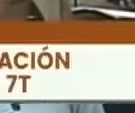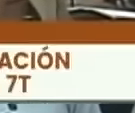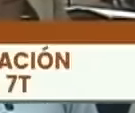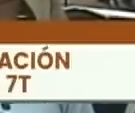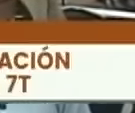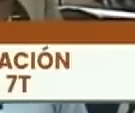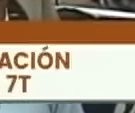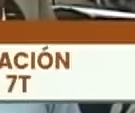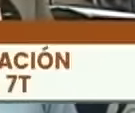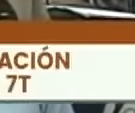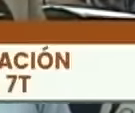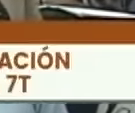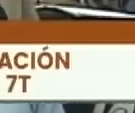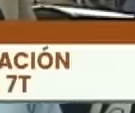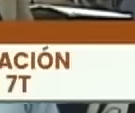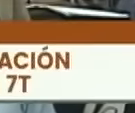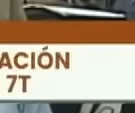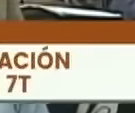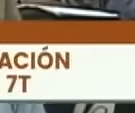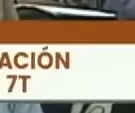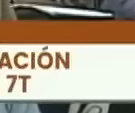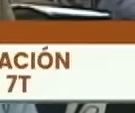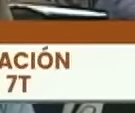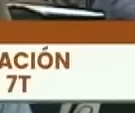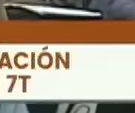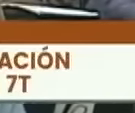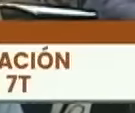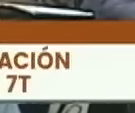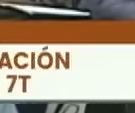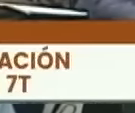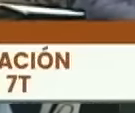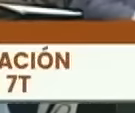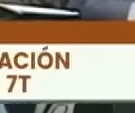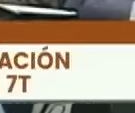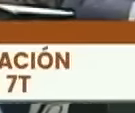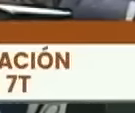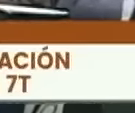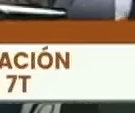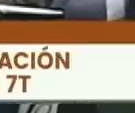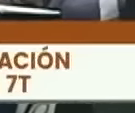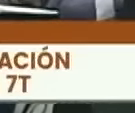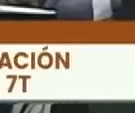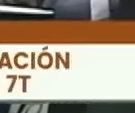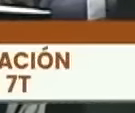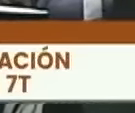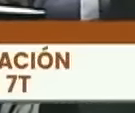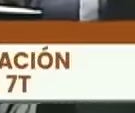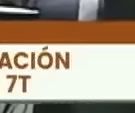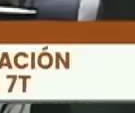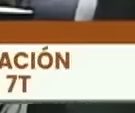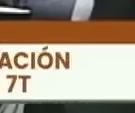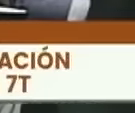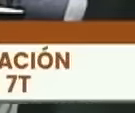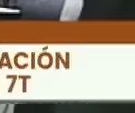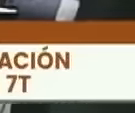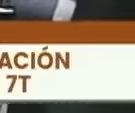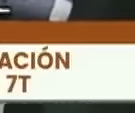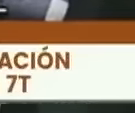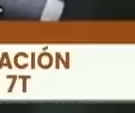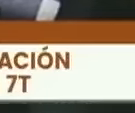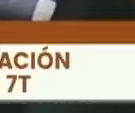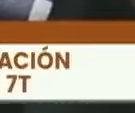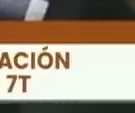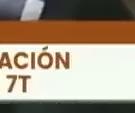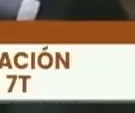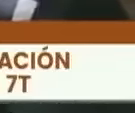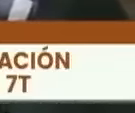Recordándole a nuestra audiencia que en este momento se desarrolla esta discusión, que forma parte justamente de esa convocatoria nacional que ha